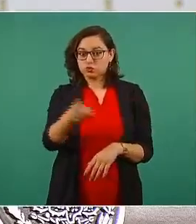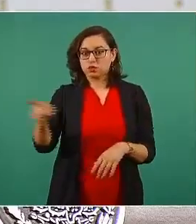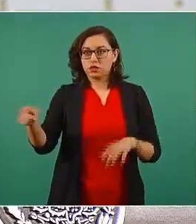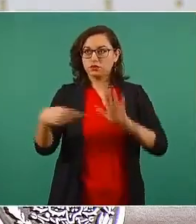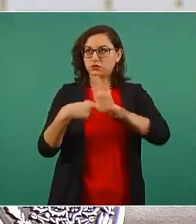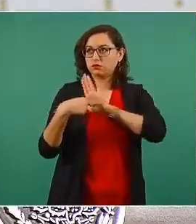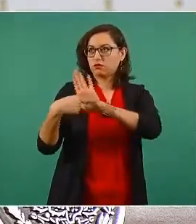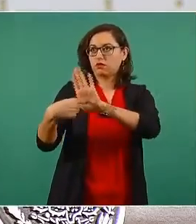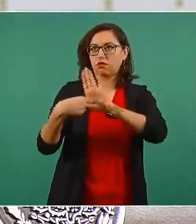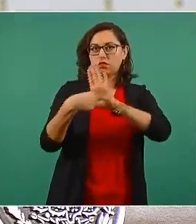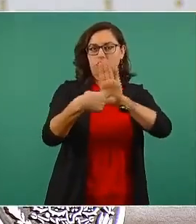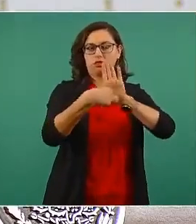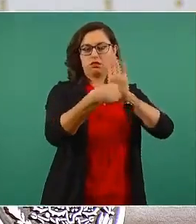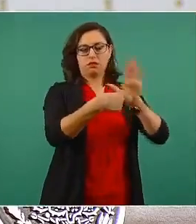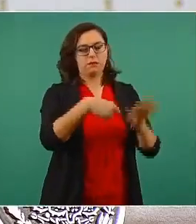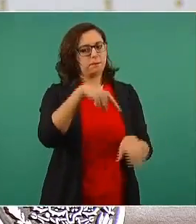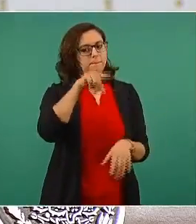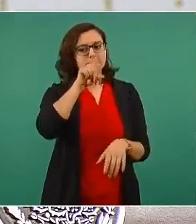están